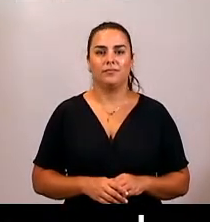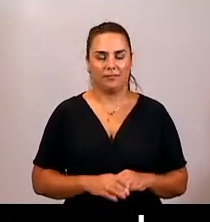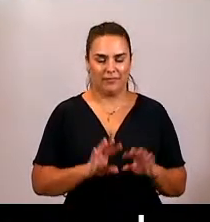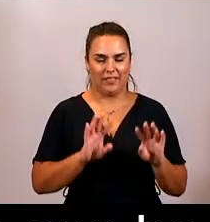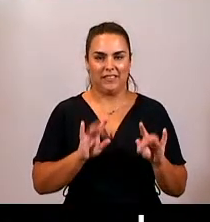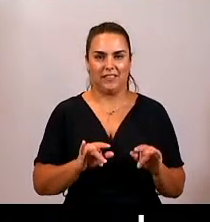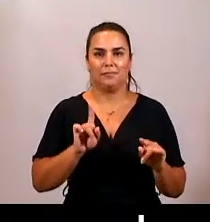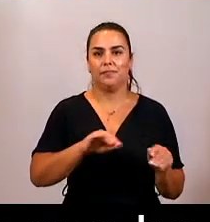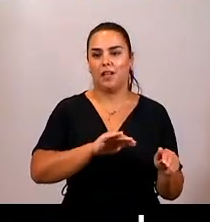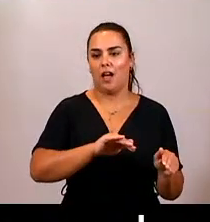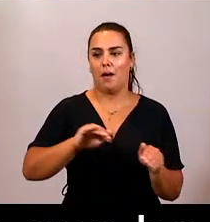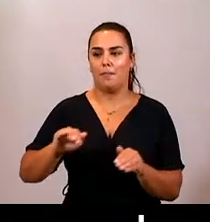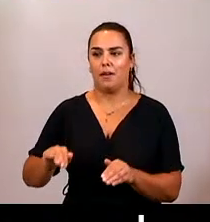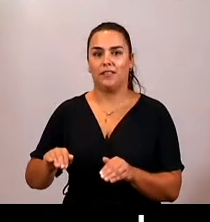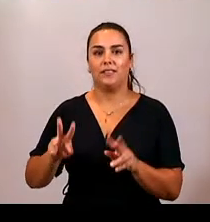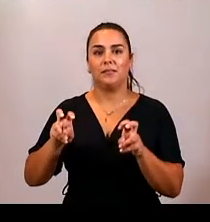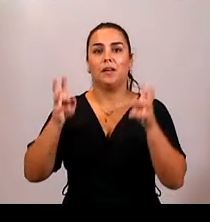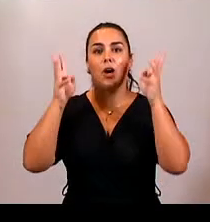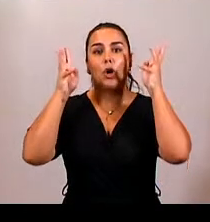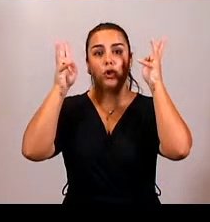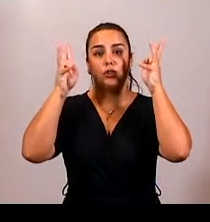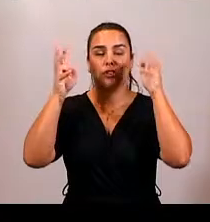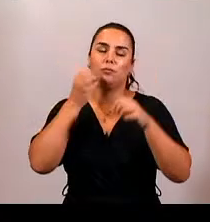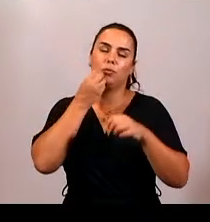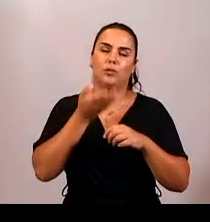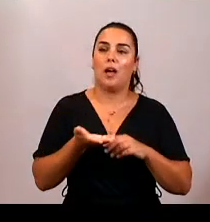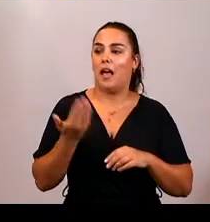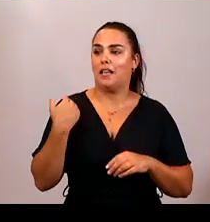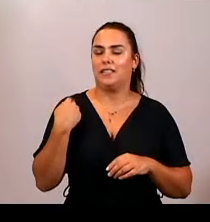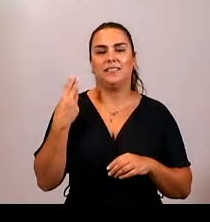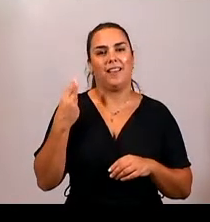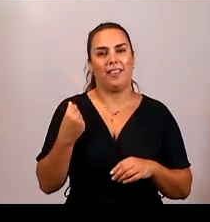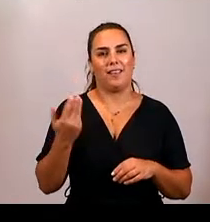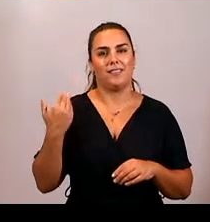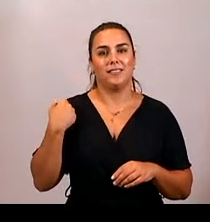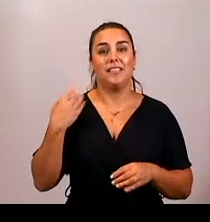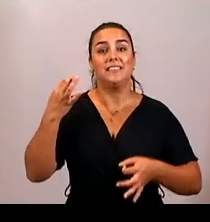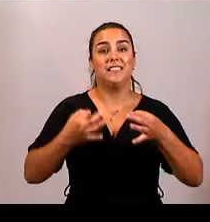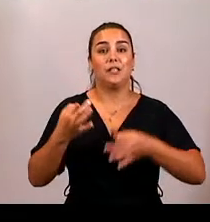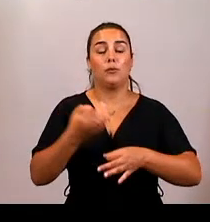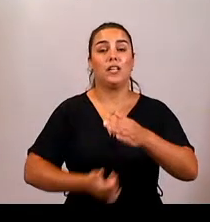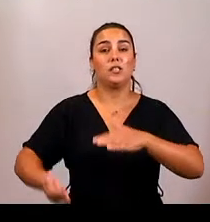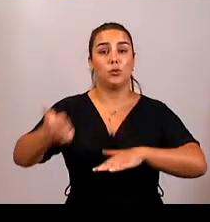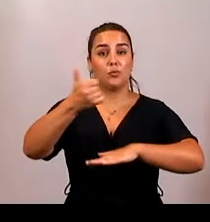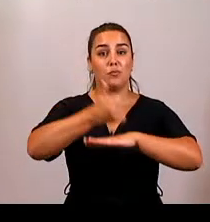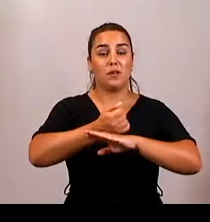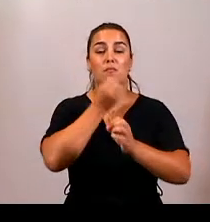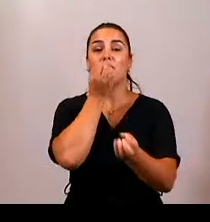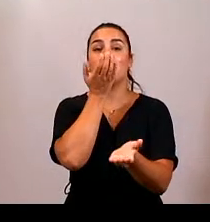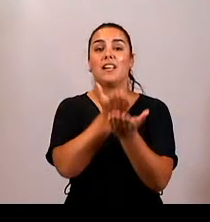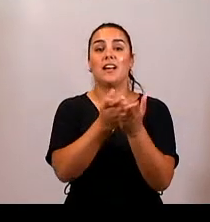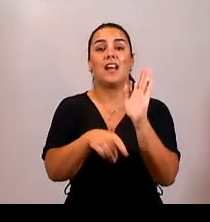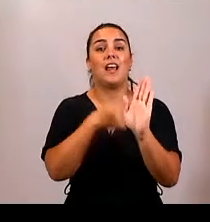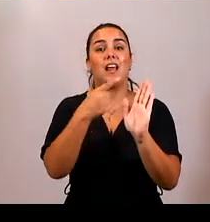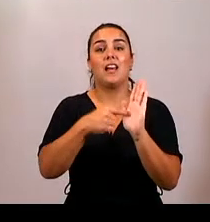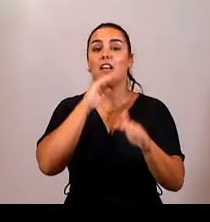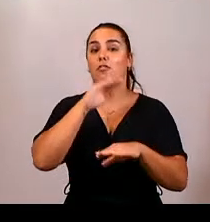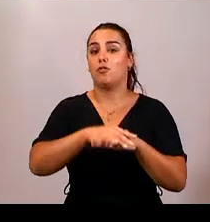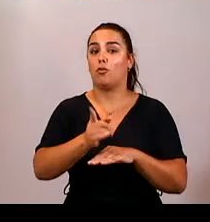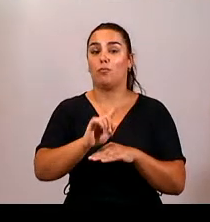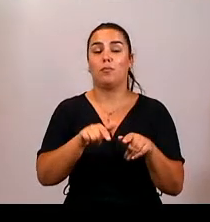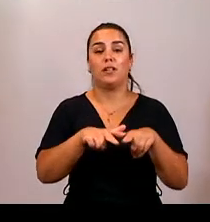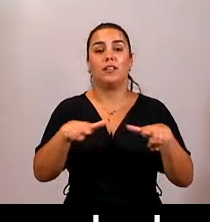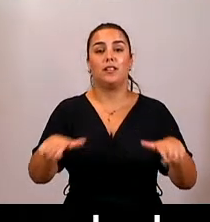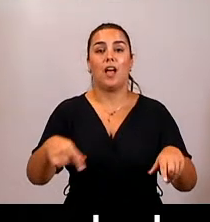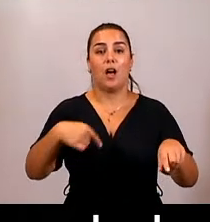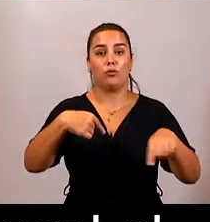Margen del Consejo, hoy el Tribunal, ayer, hace 3 días creo, el Tribunal Supremo declaraba ilegal el tramo autonómico de los